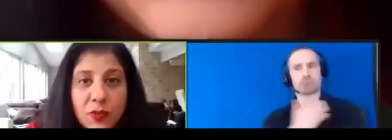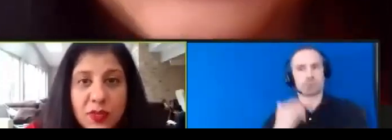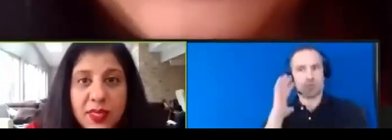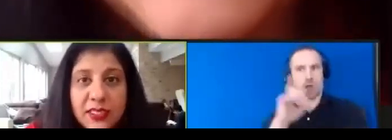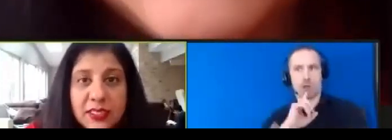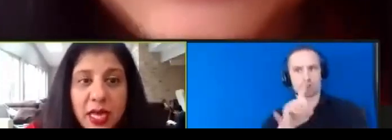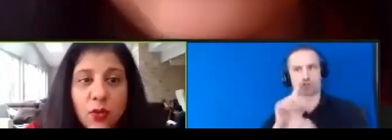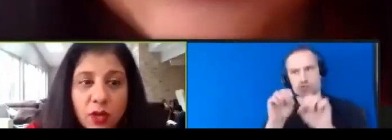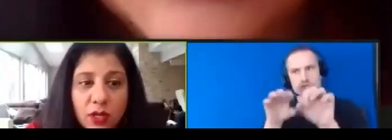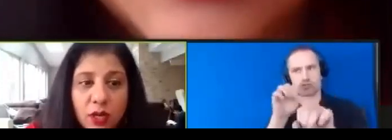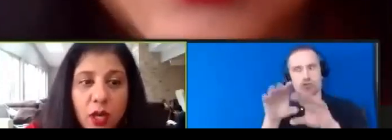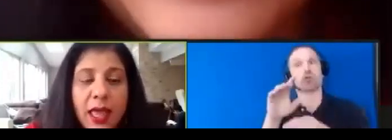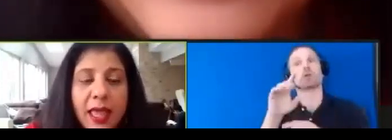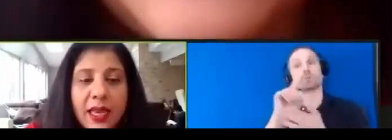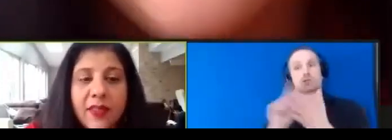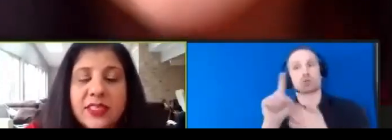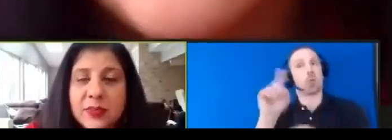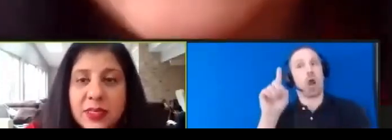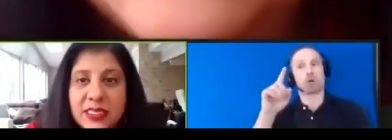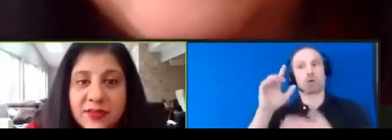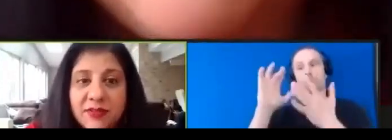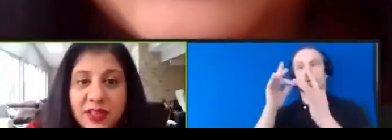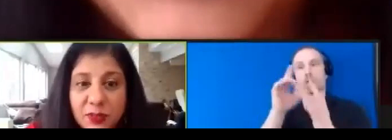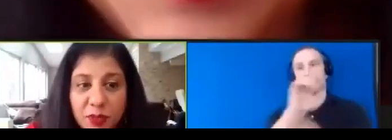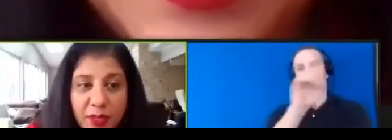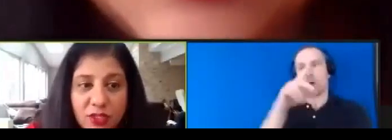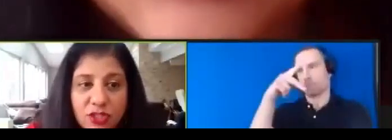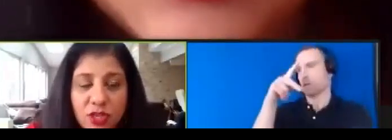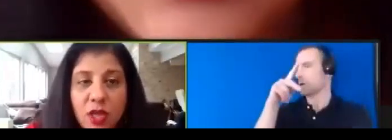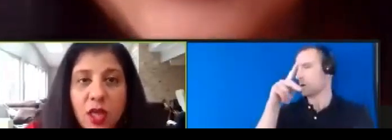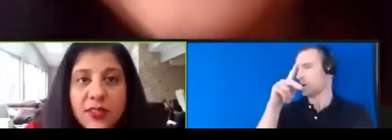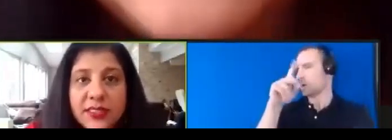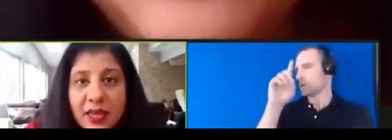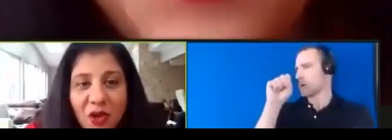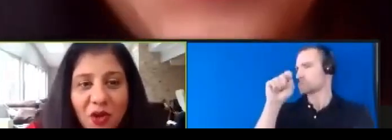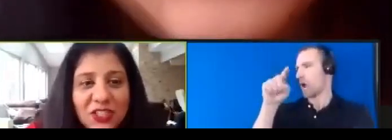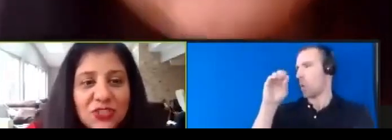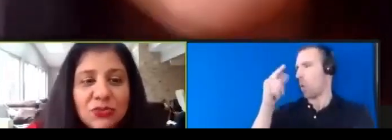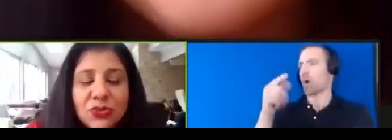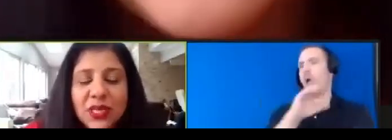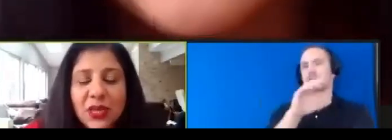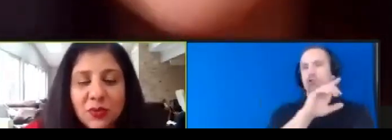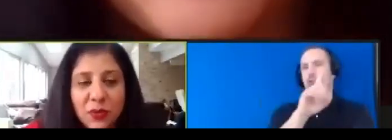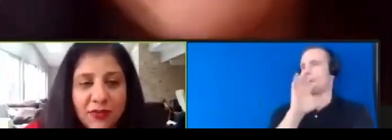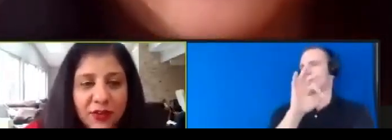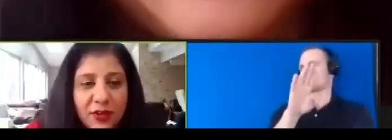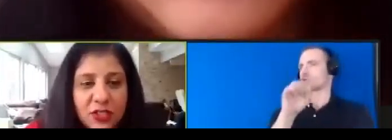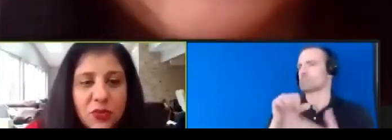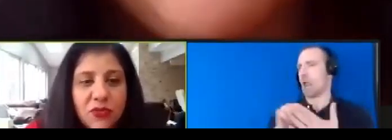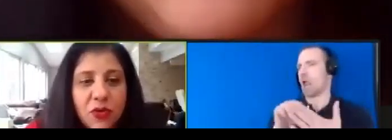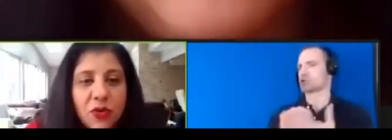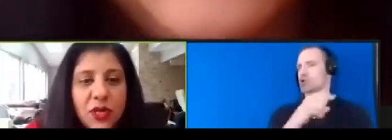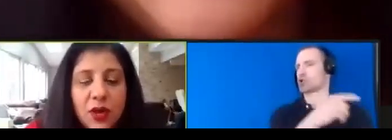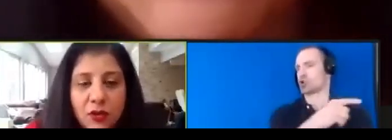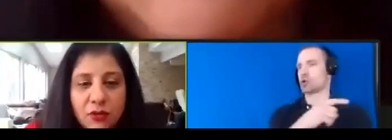obtendremos las las respuestas en one detectives punto org y el facebook de de